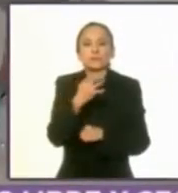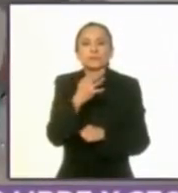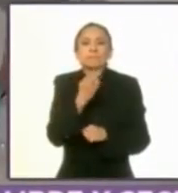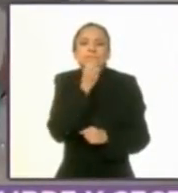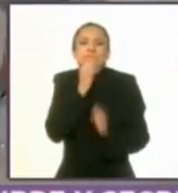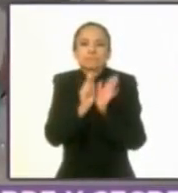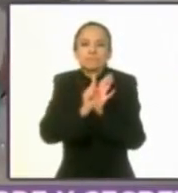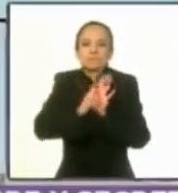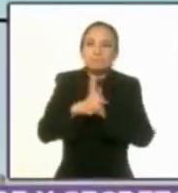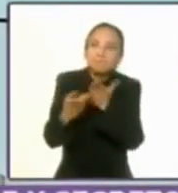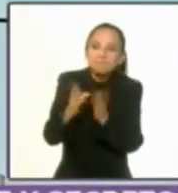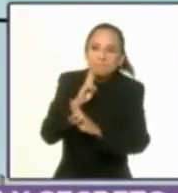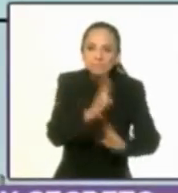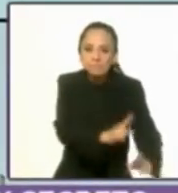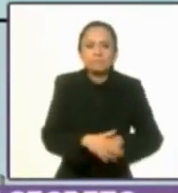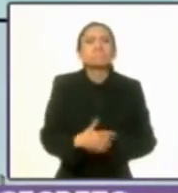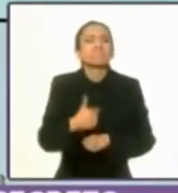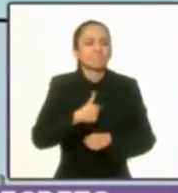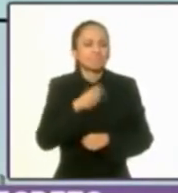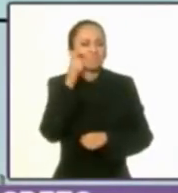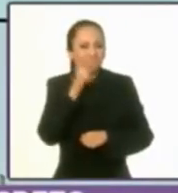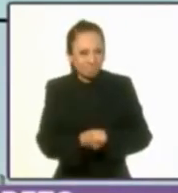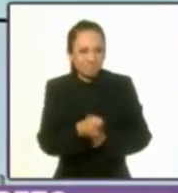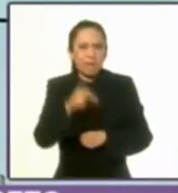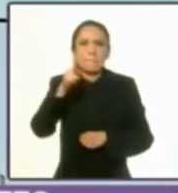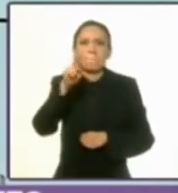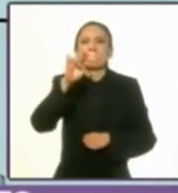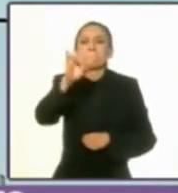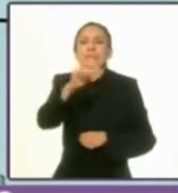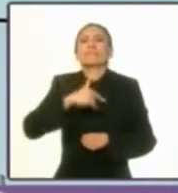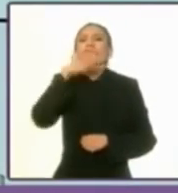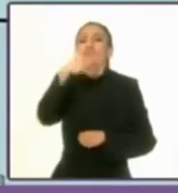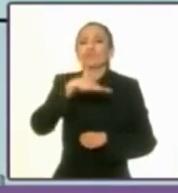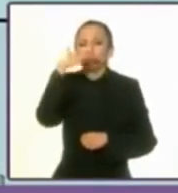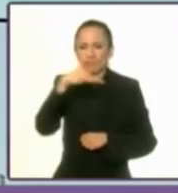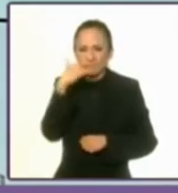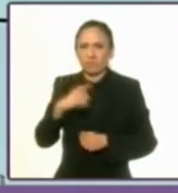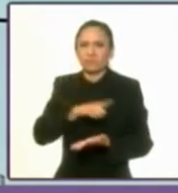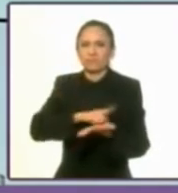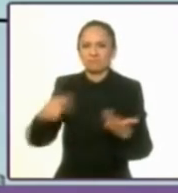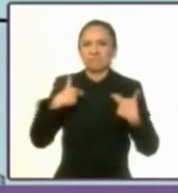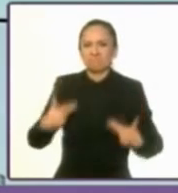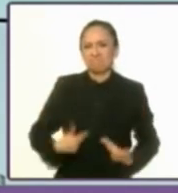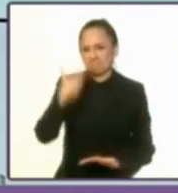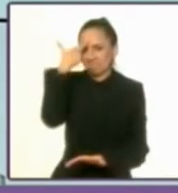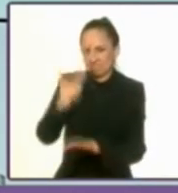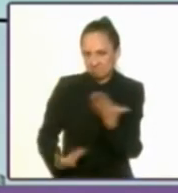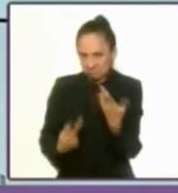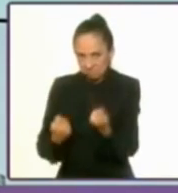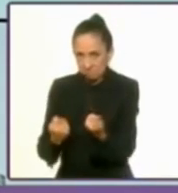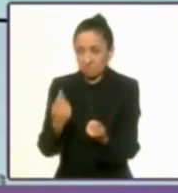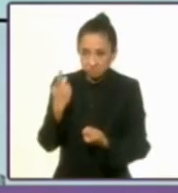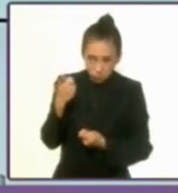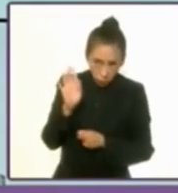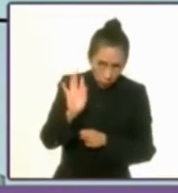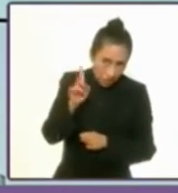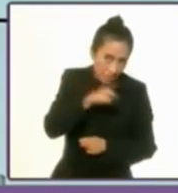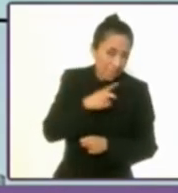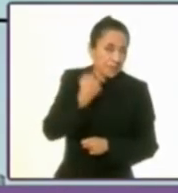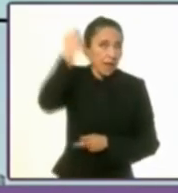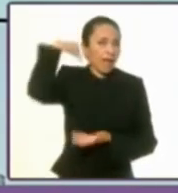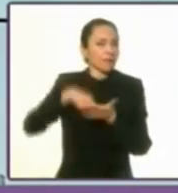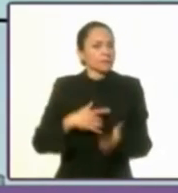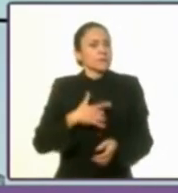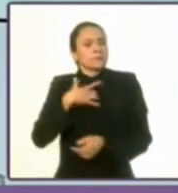vamos a hablar de los vicios de la corrupción y la violación a los derechos humanos de esos de lo que te sentirías avergonzado por cierto vamos